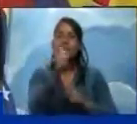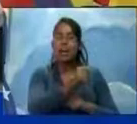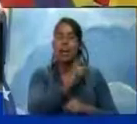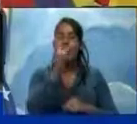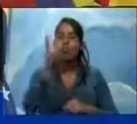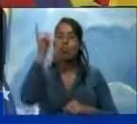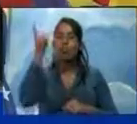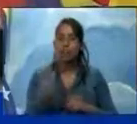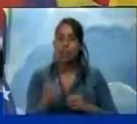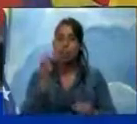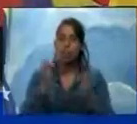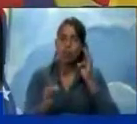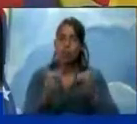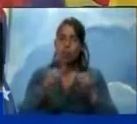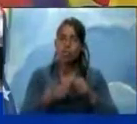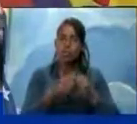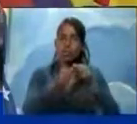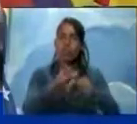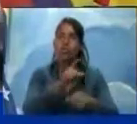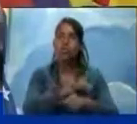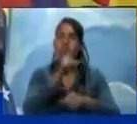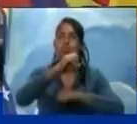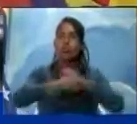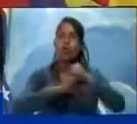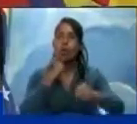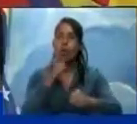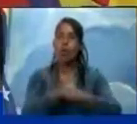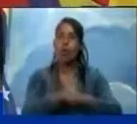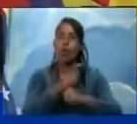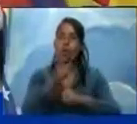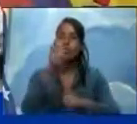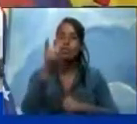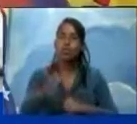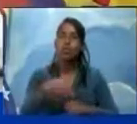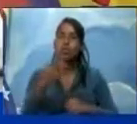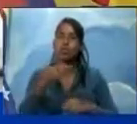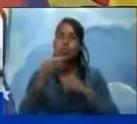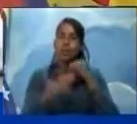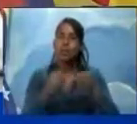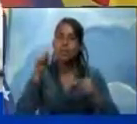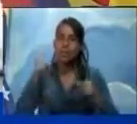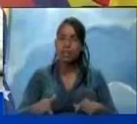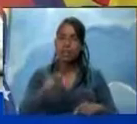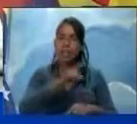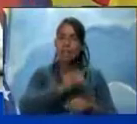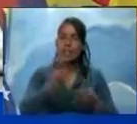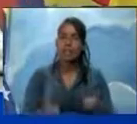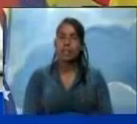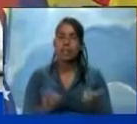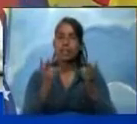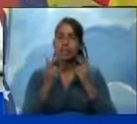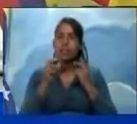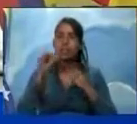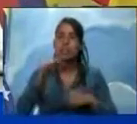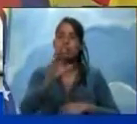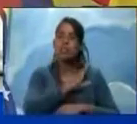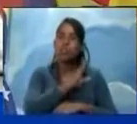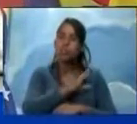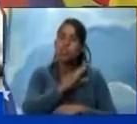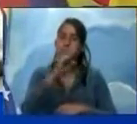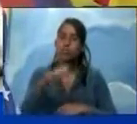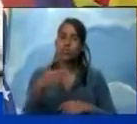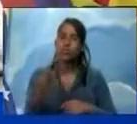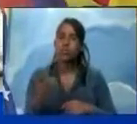será juzgado según sus obras, según lo que hizo aquí en esta vida, si tomó en